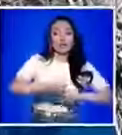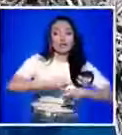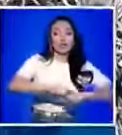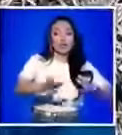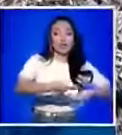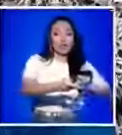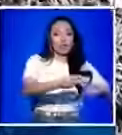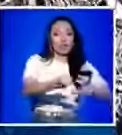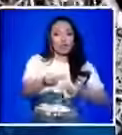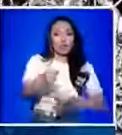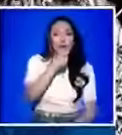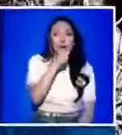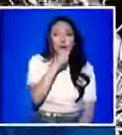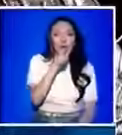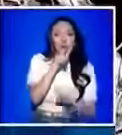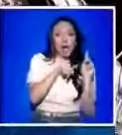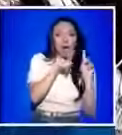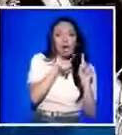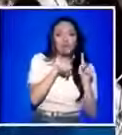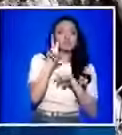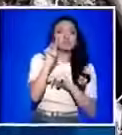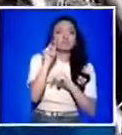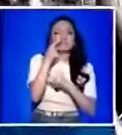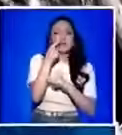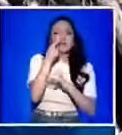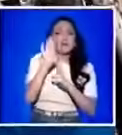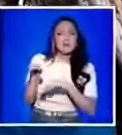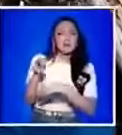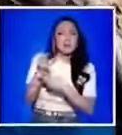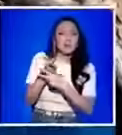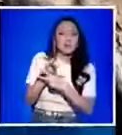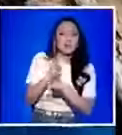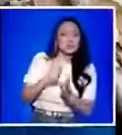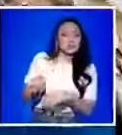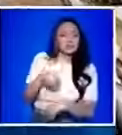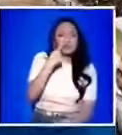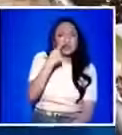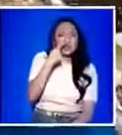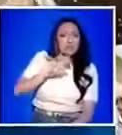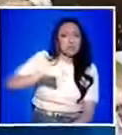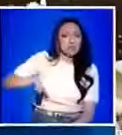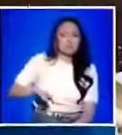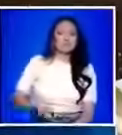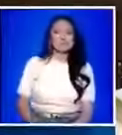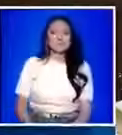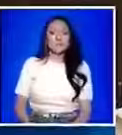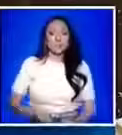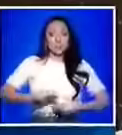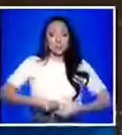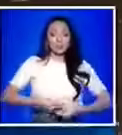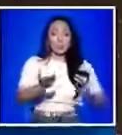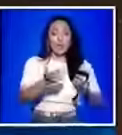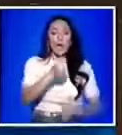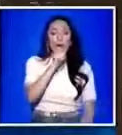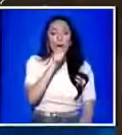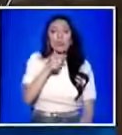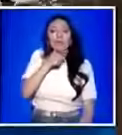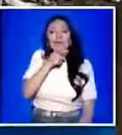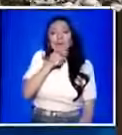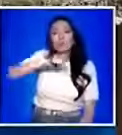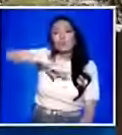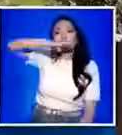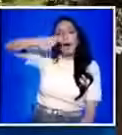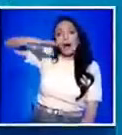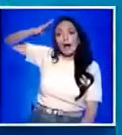para algunos, poco o nada les interesa el cuidado de sus fuentes. Los principales proveedores de agua de las ciudades son los páramos.